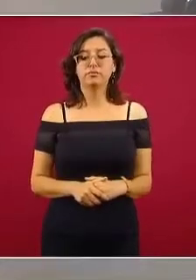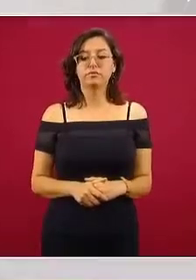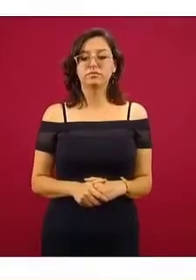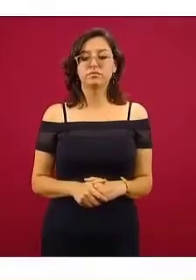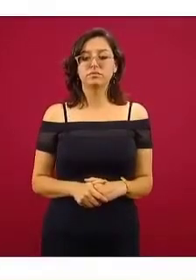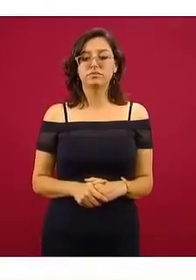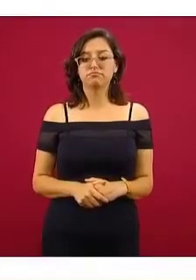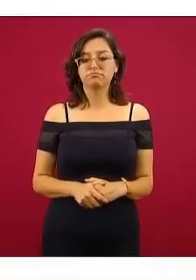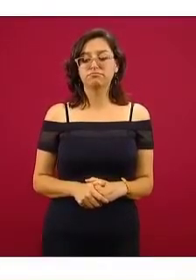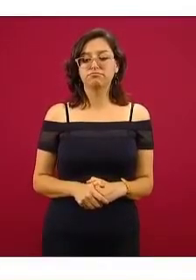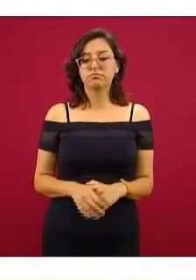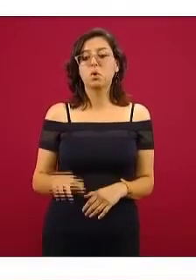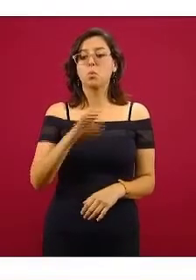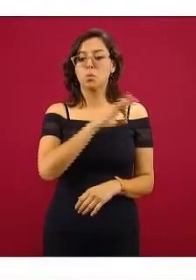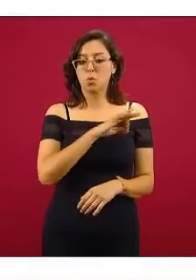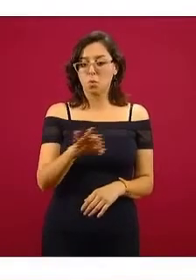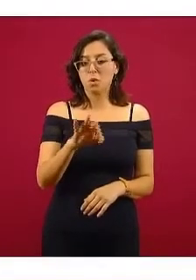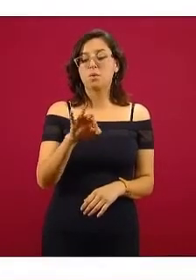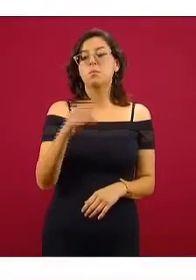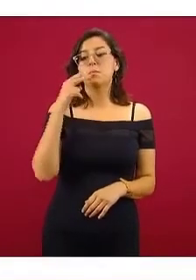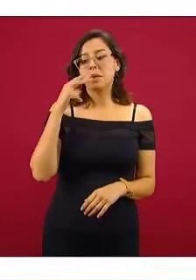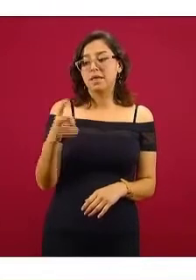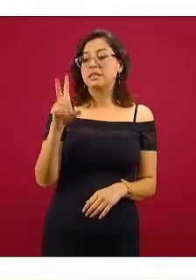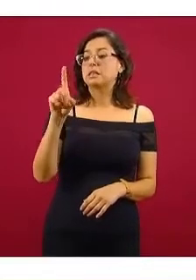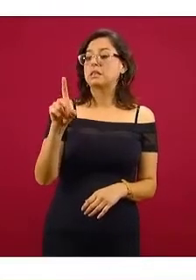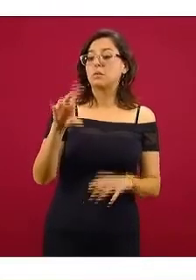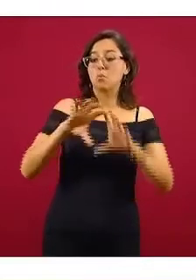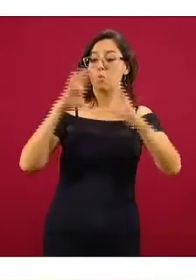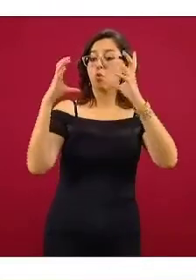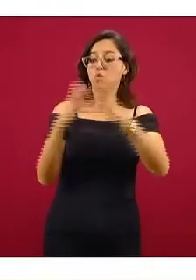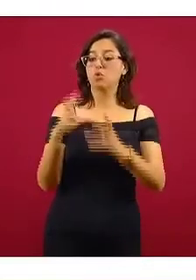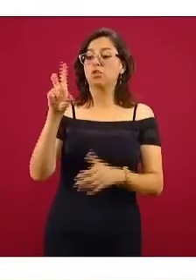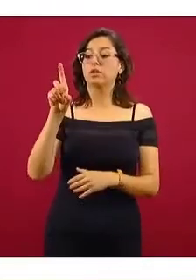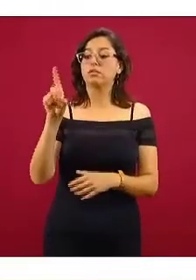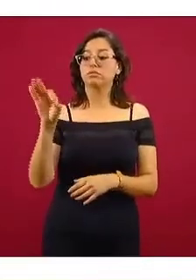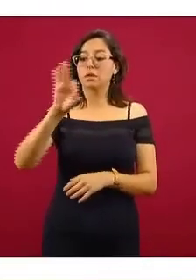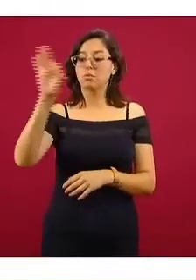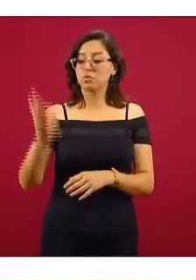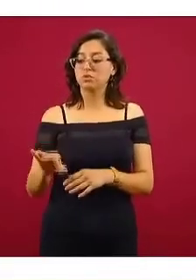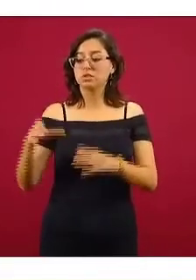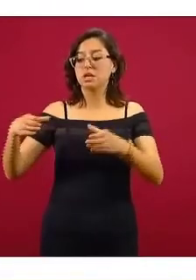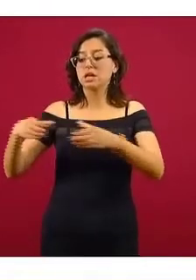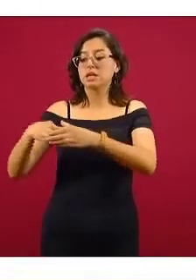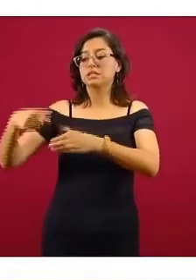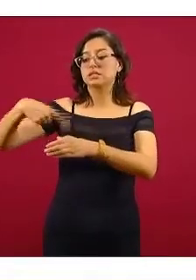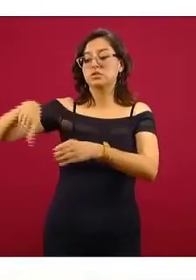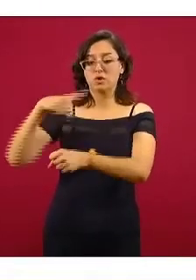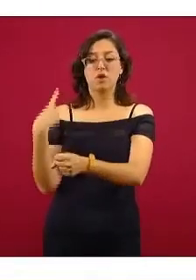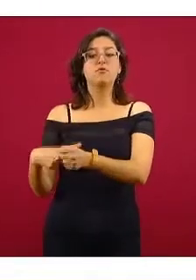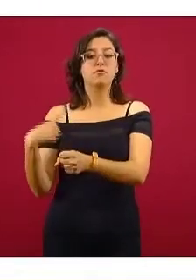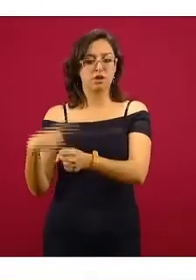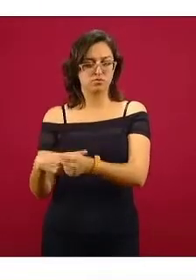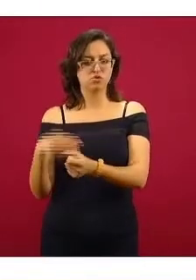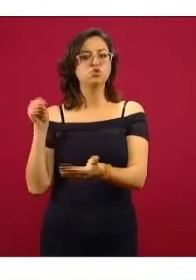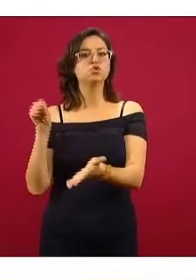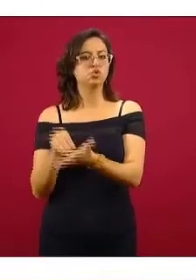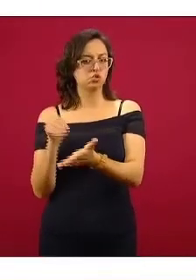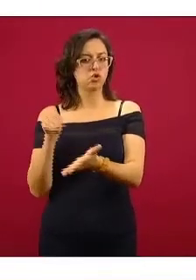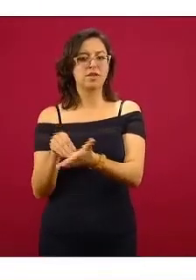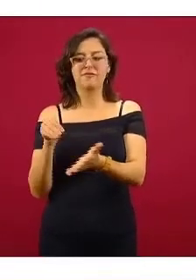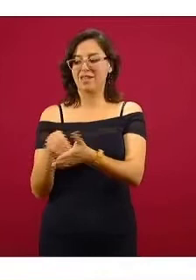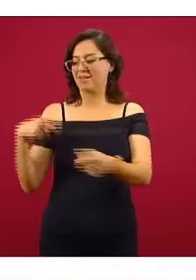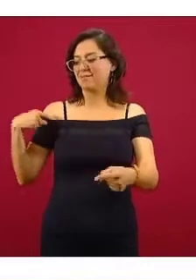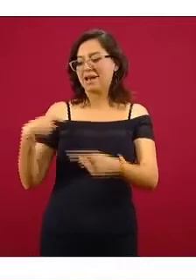sigue siendo solo una tercera parte de los casos activos de toda la pandemia en el mundo. 33% son los casos confirmados